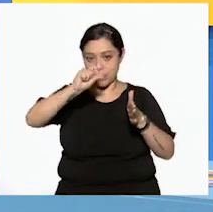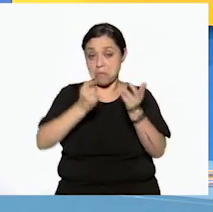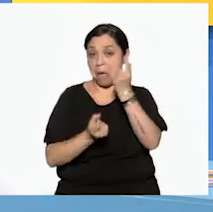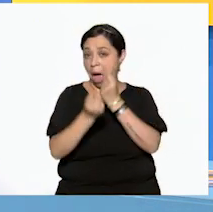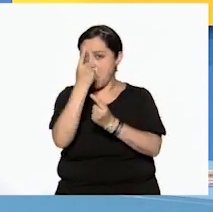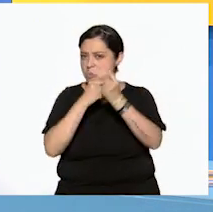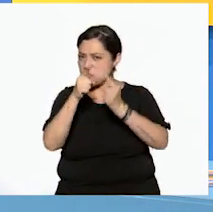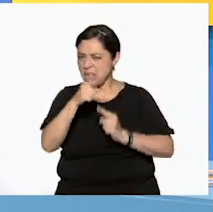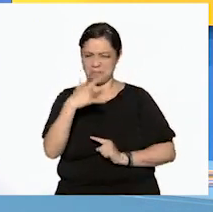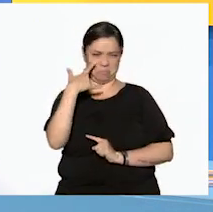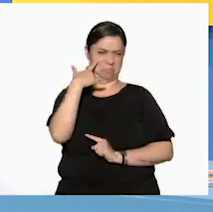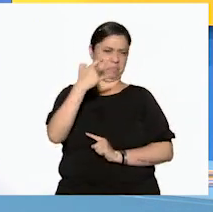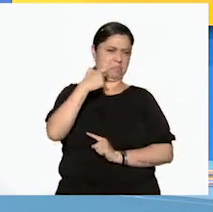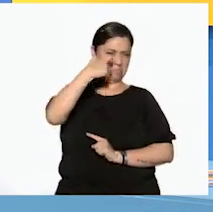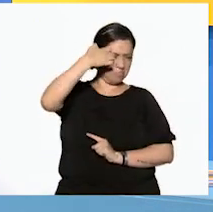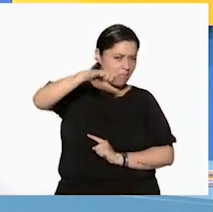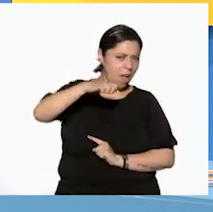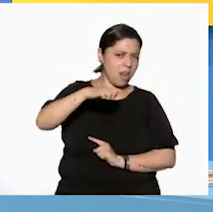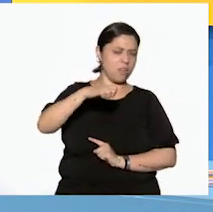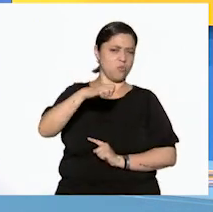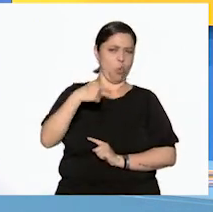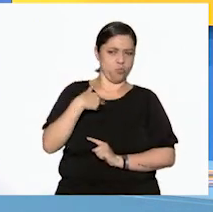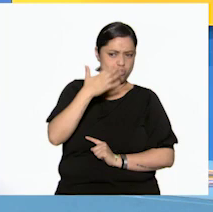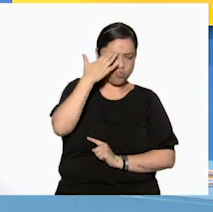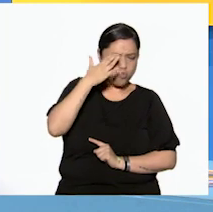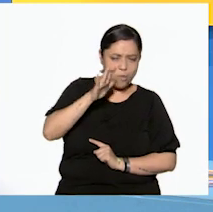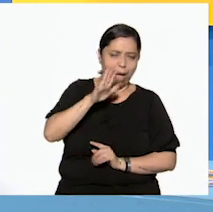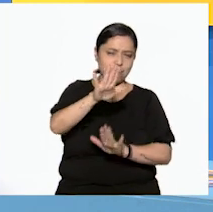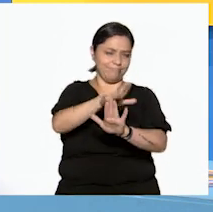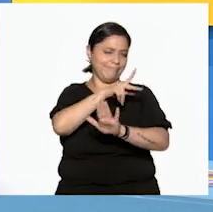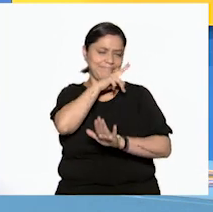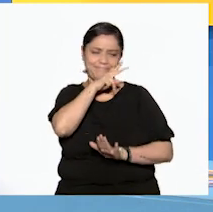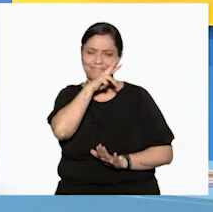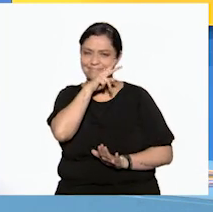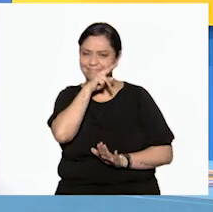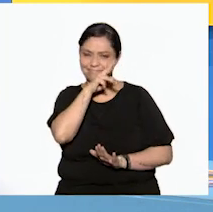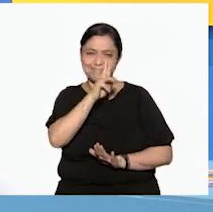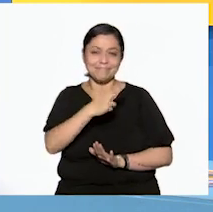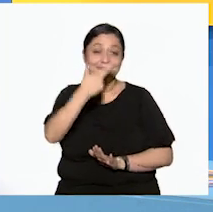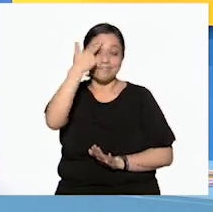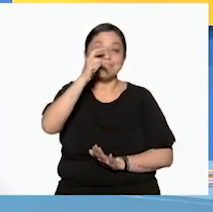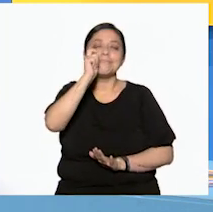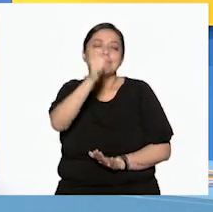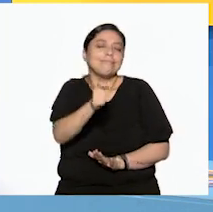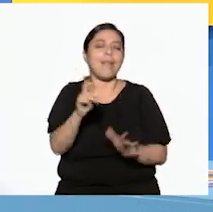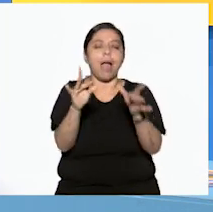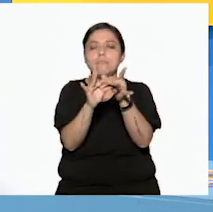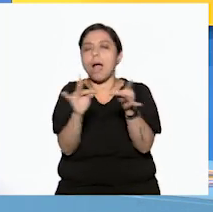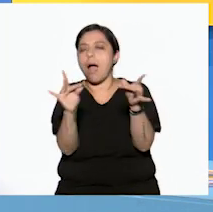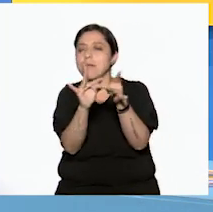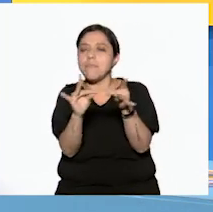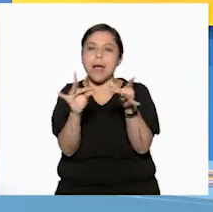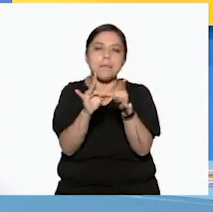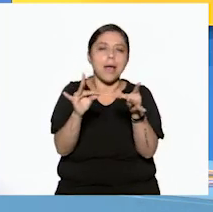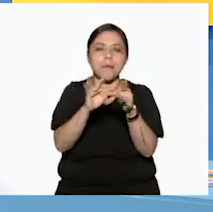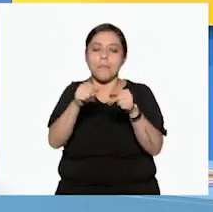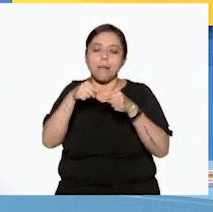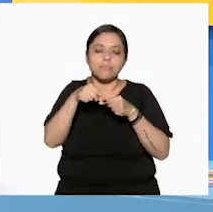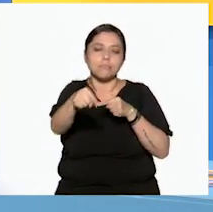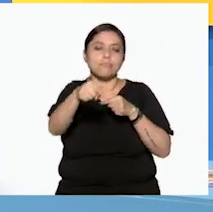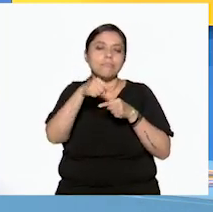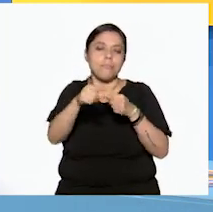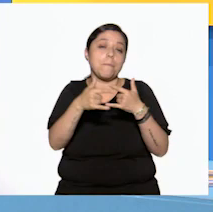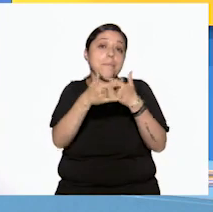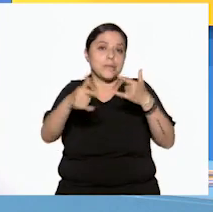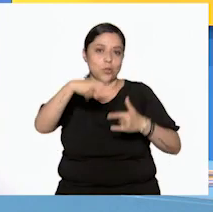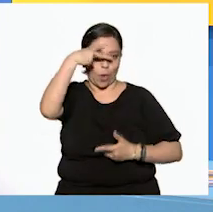les parece extraño o no lo conocen, porque recuerden que estamos haciendo un breve recorrido general sobre la historia de México. Y